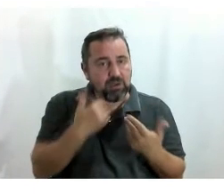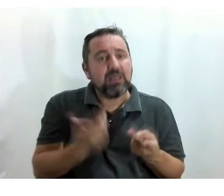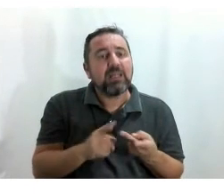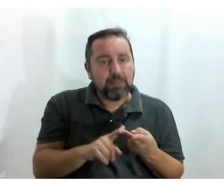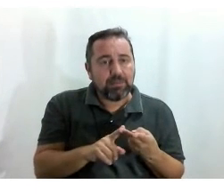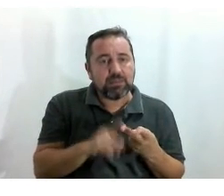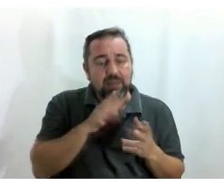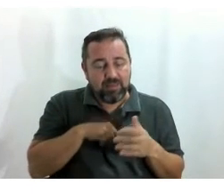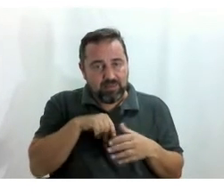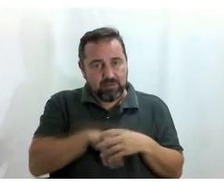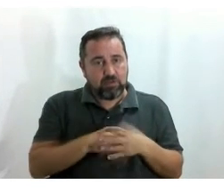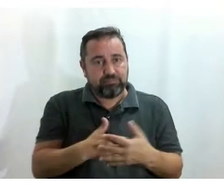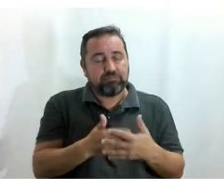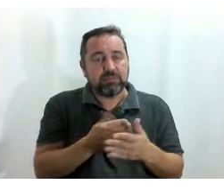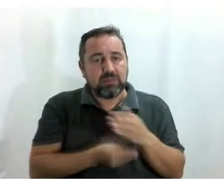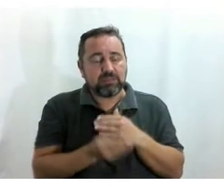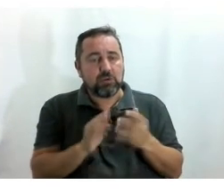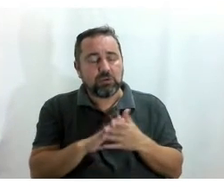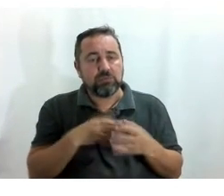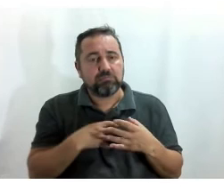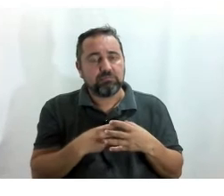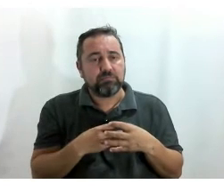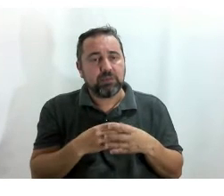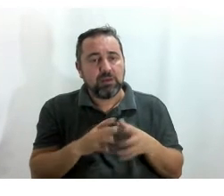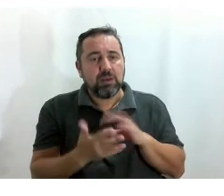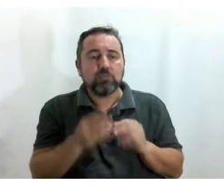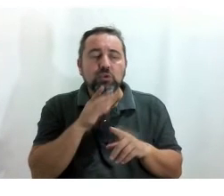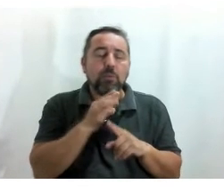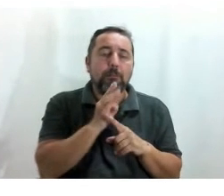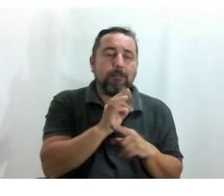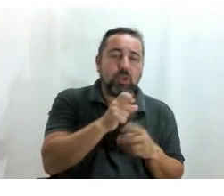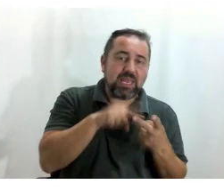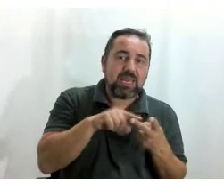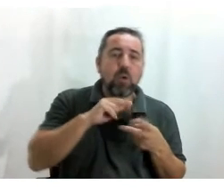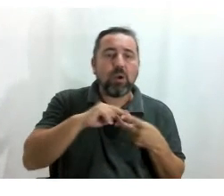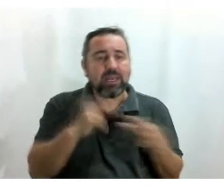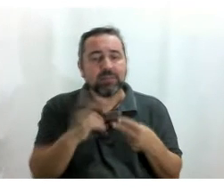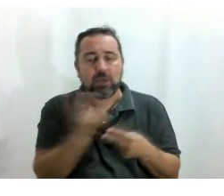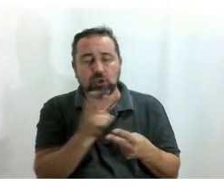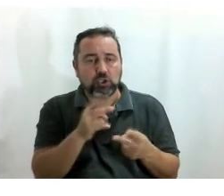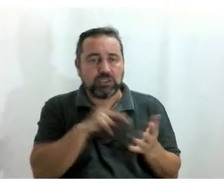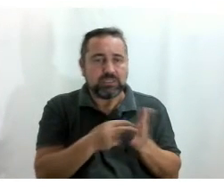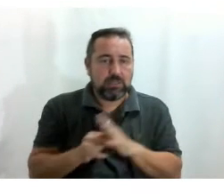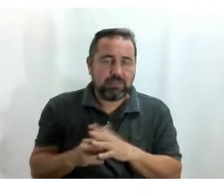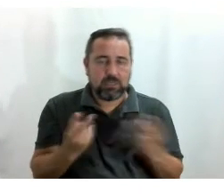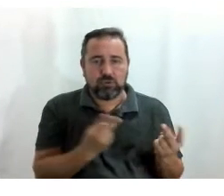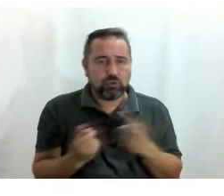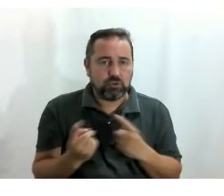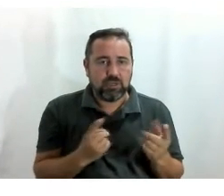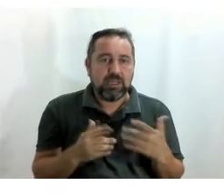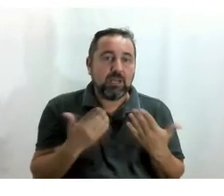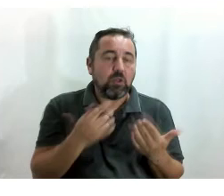desarrollo embrionario y muchas proteínas y muchos genes son comunes a los dos sistemas. No sé si es